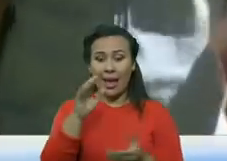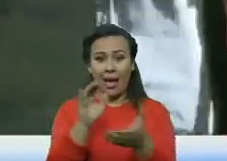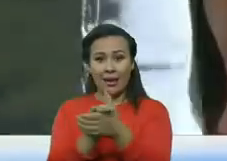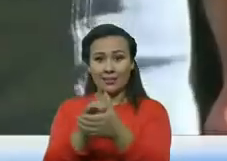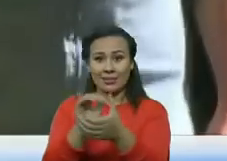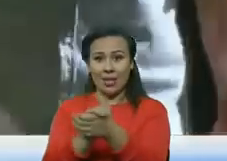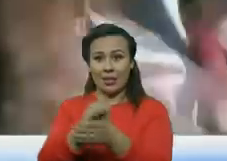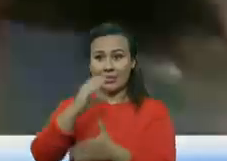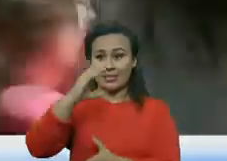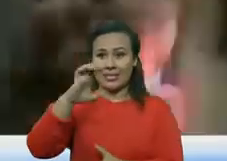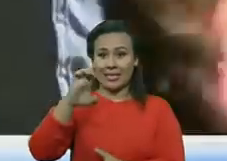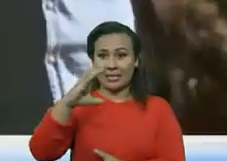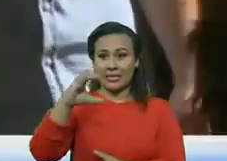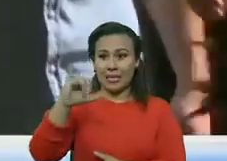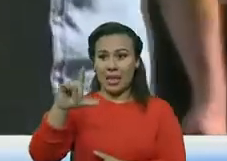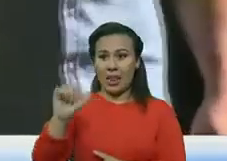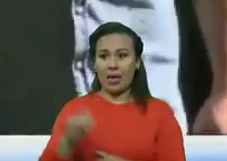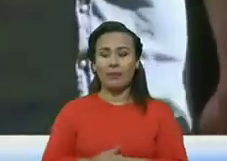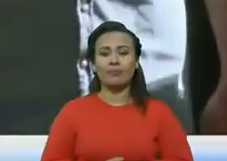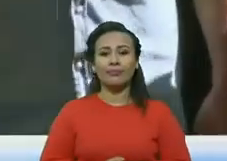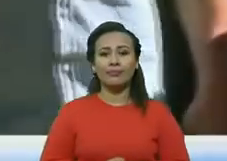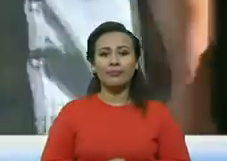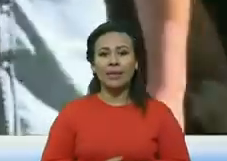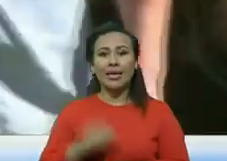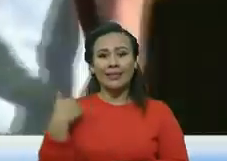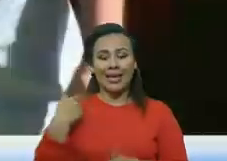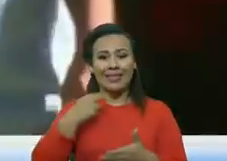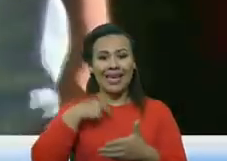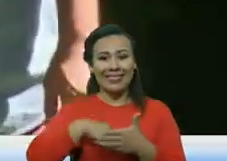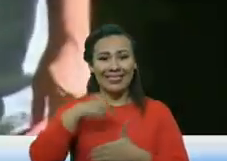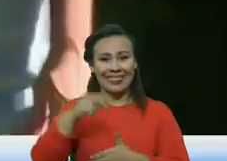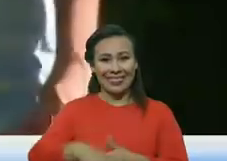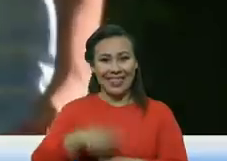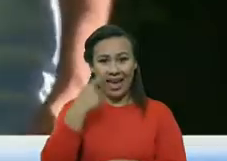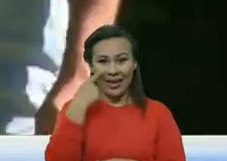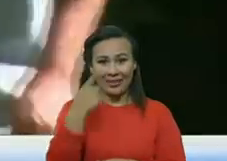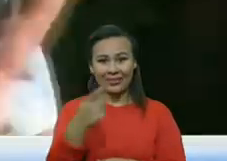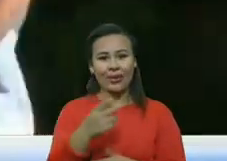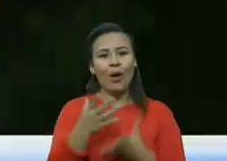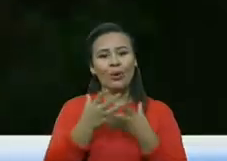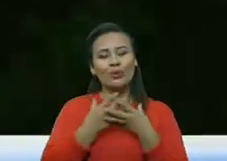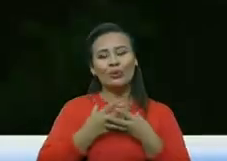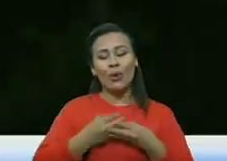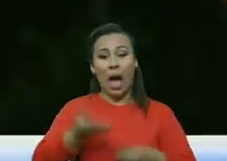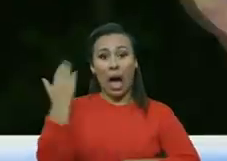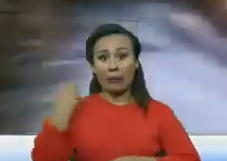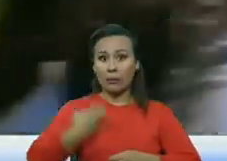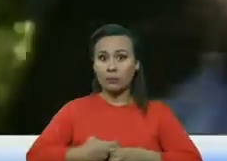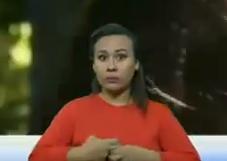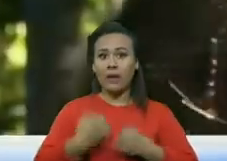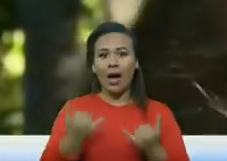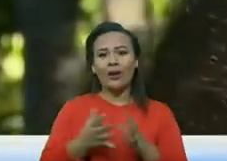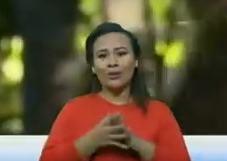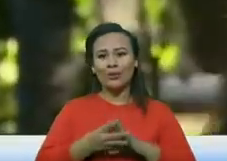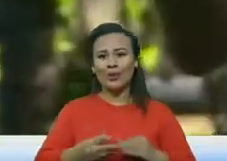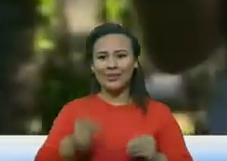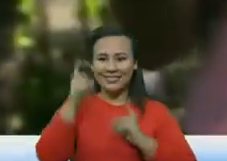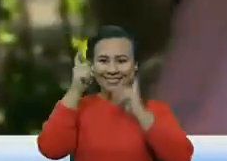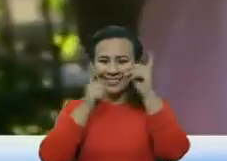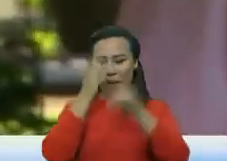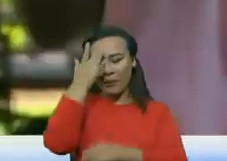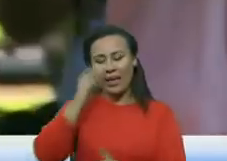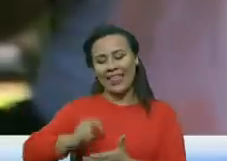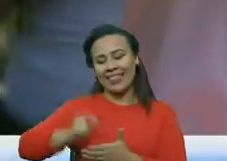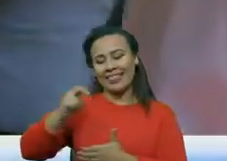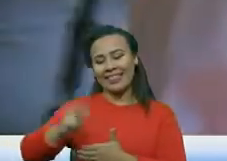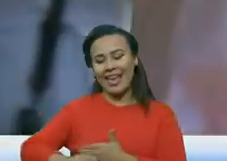y tiene 4 hijos y 7 nietos que, según una colaboradora, le han suavizado el carácter. Su rostro crispado,